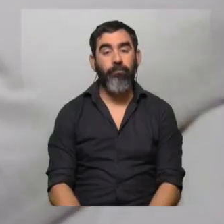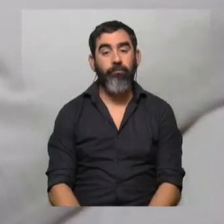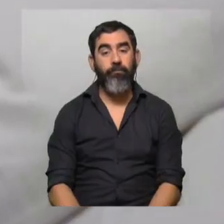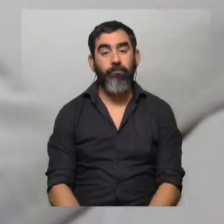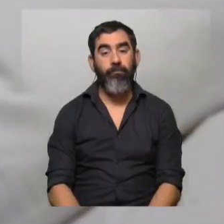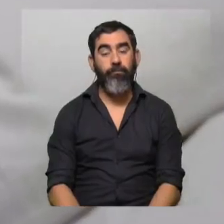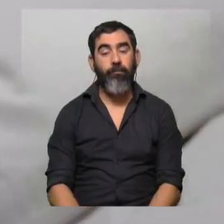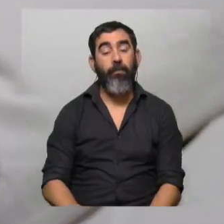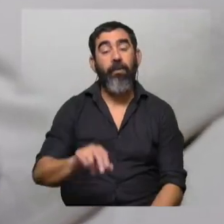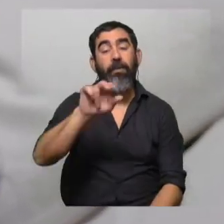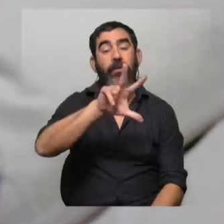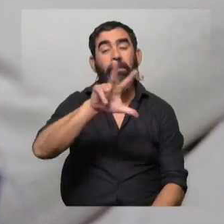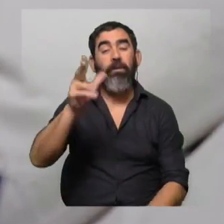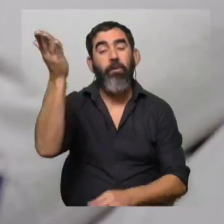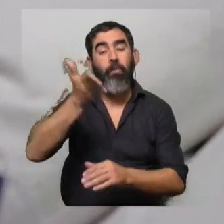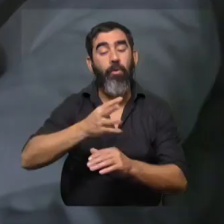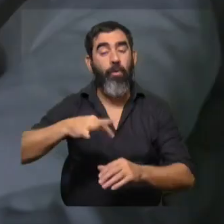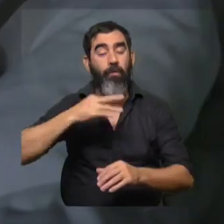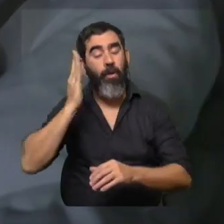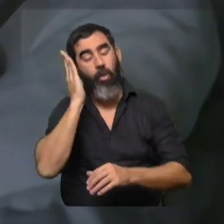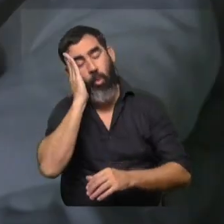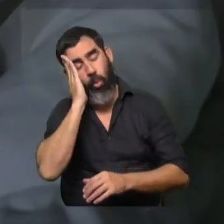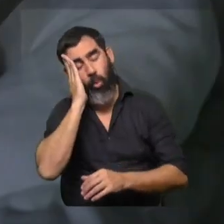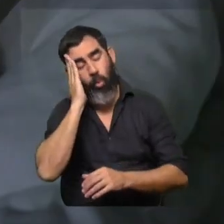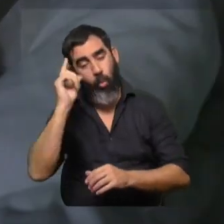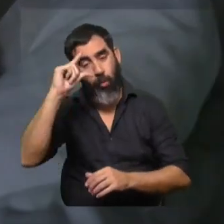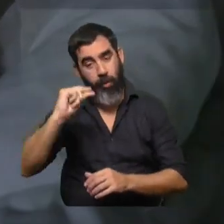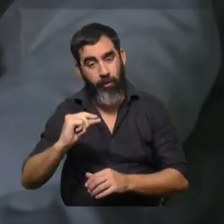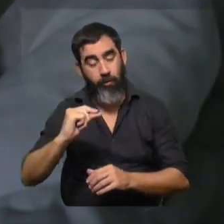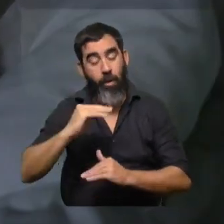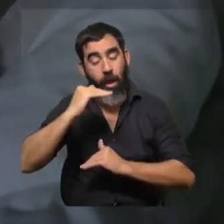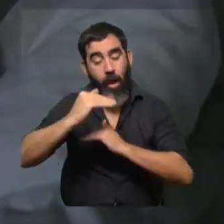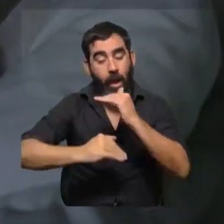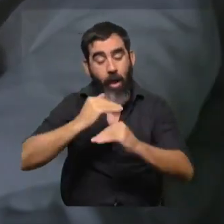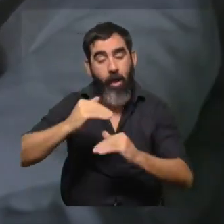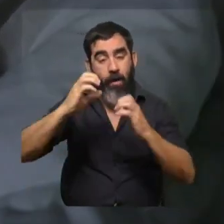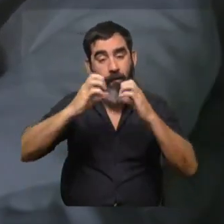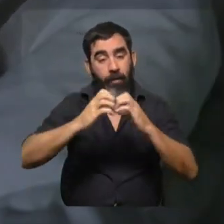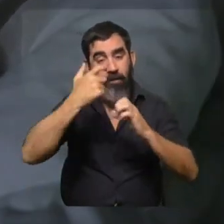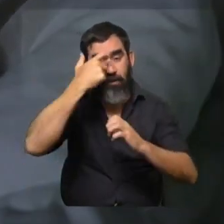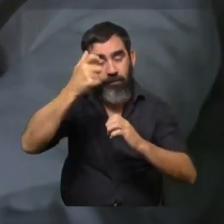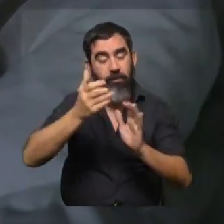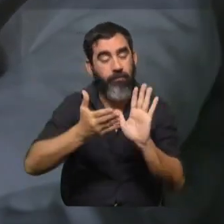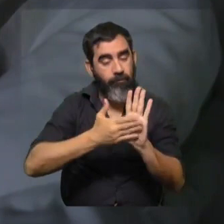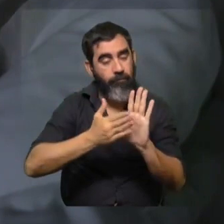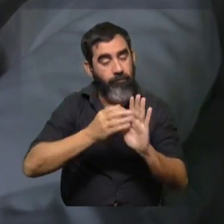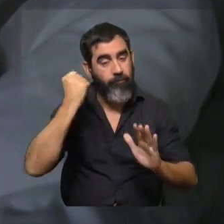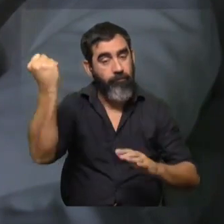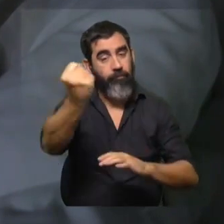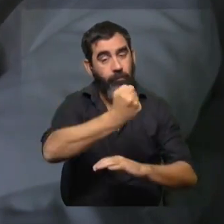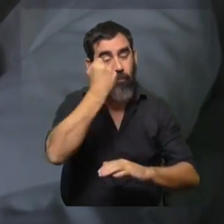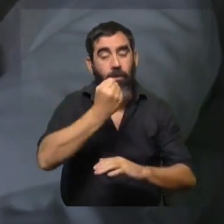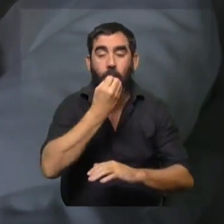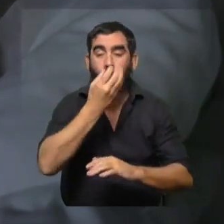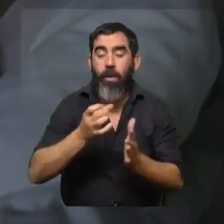Pasamos un tercio de nuestra vida durmiendo y los avances de la neurociencia evidencian cada vez más la importancia de una